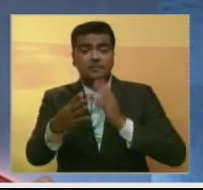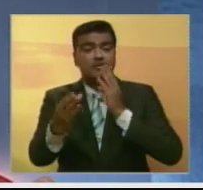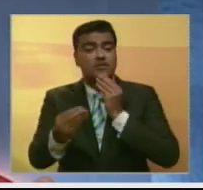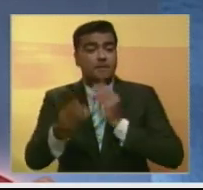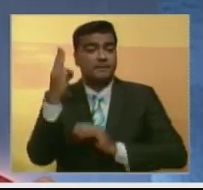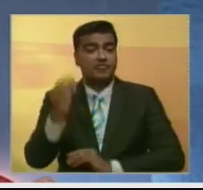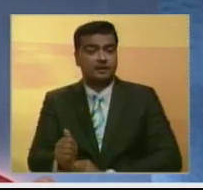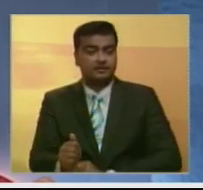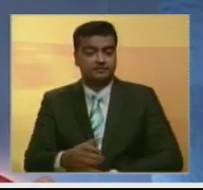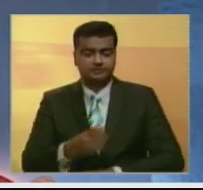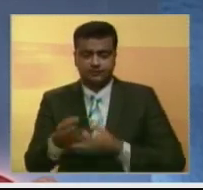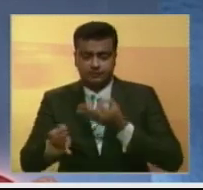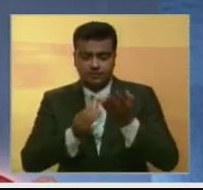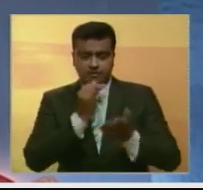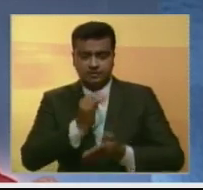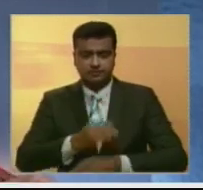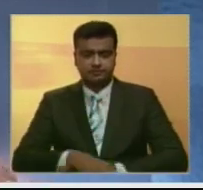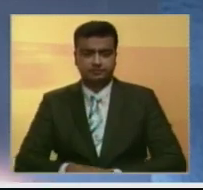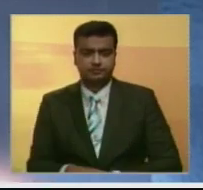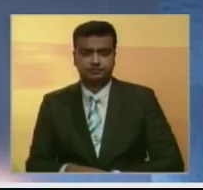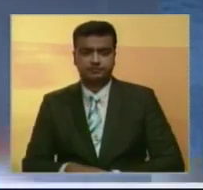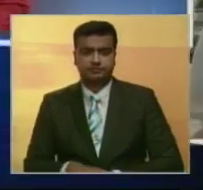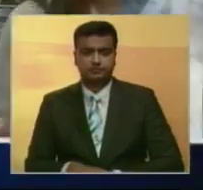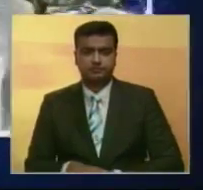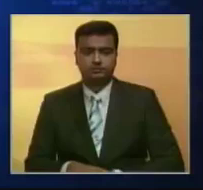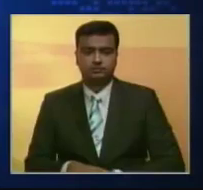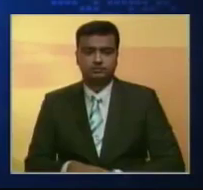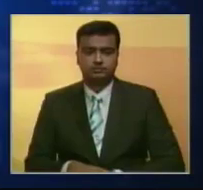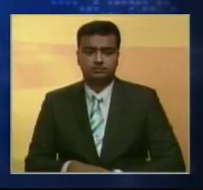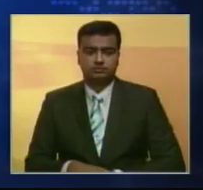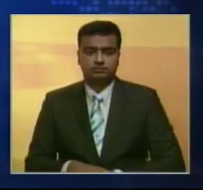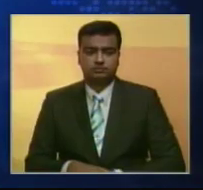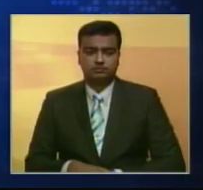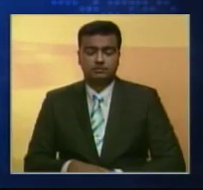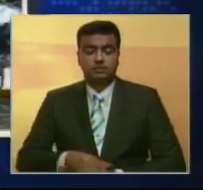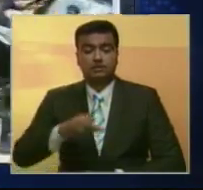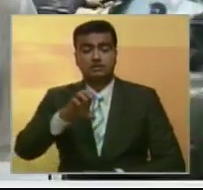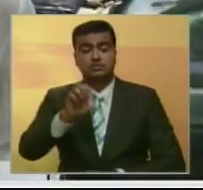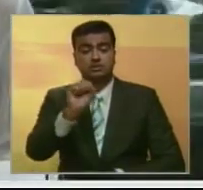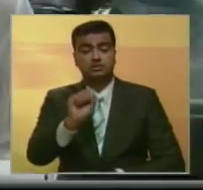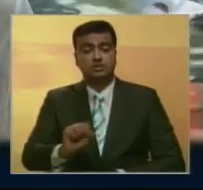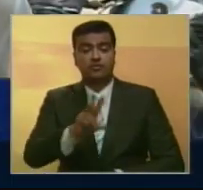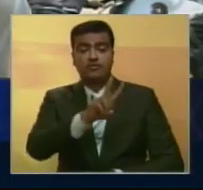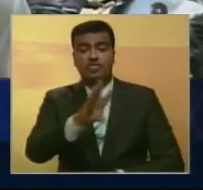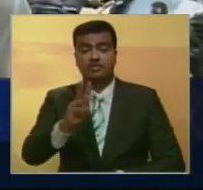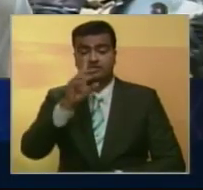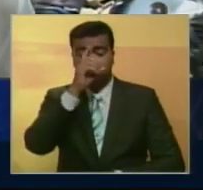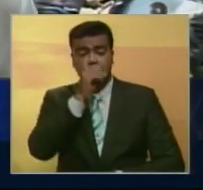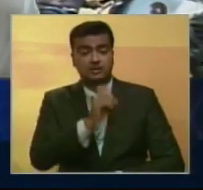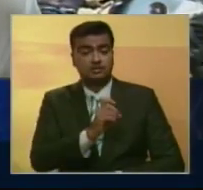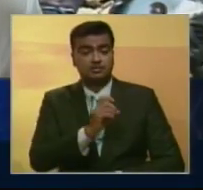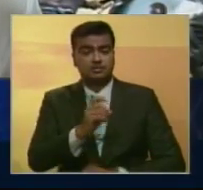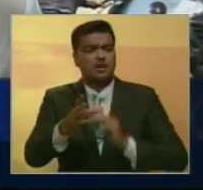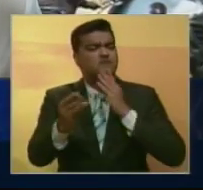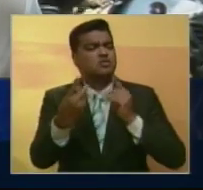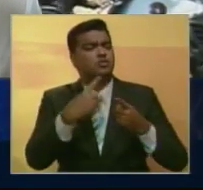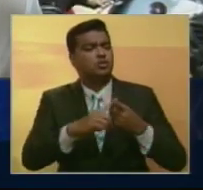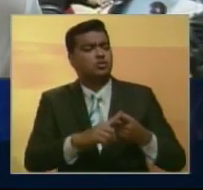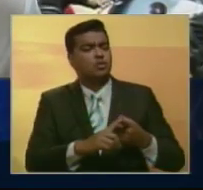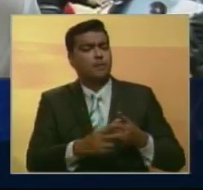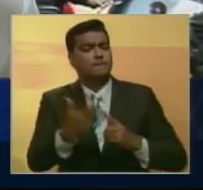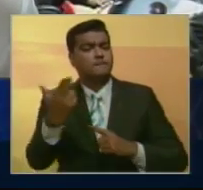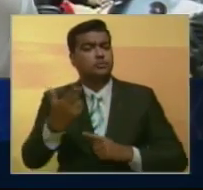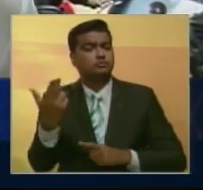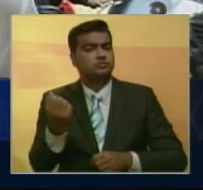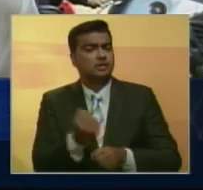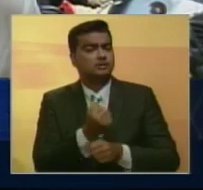Petare. Fabiola Yaquinto nos cuenta más. Buenas tardes. Elisaúl Saucedo, de 26 años, discutió con otro motorizado mientras se encontraba